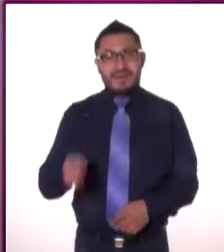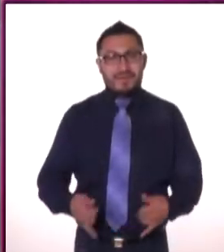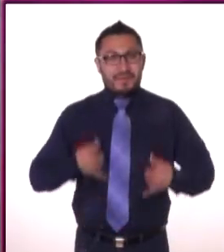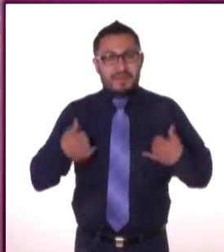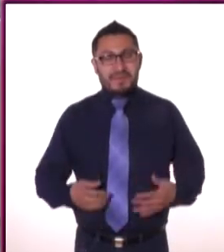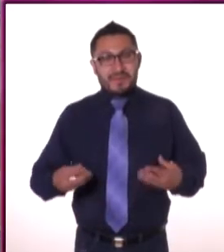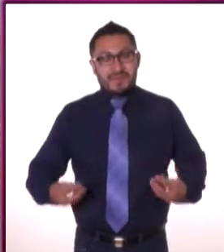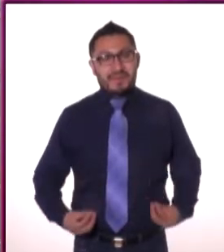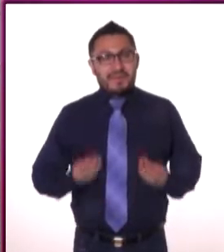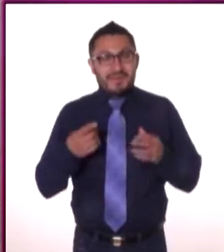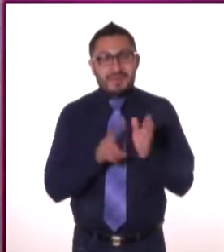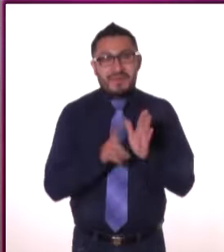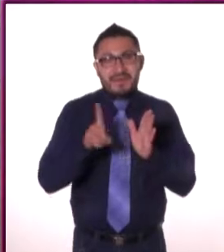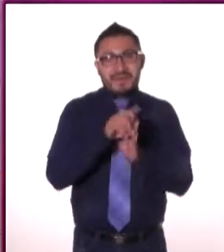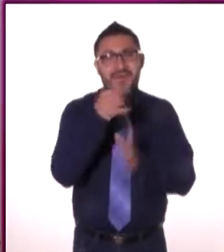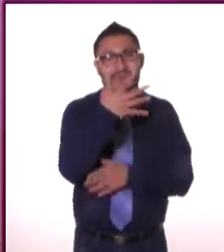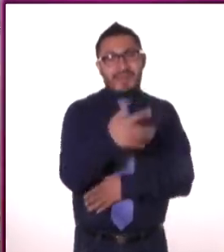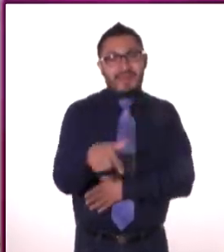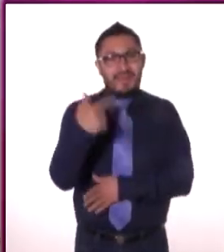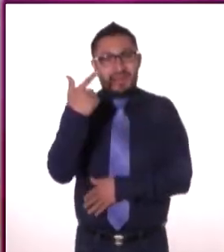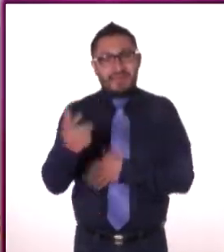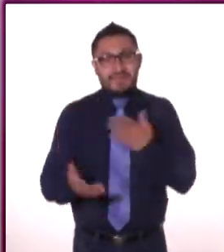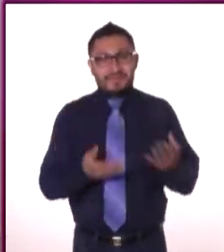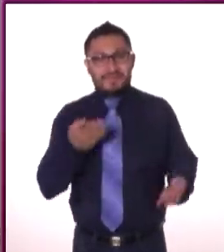el chico del apartamento 512.